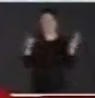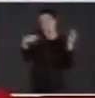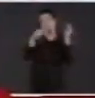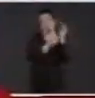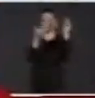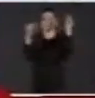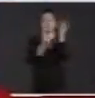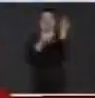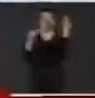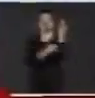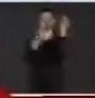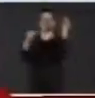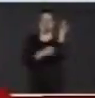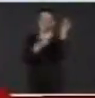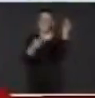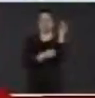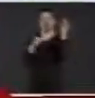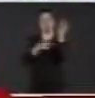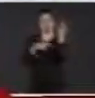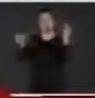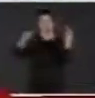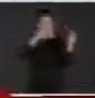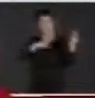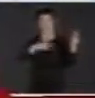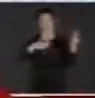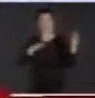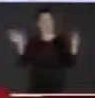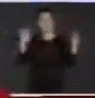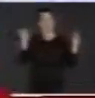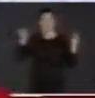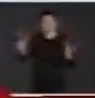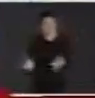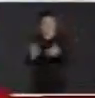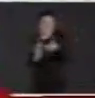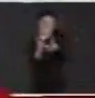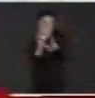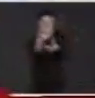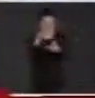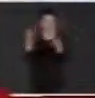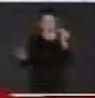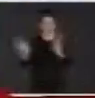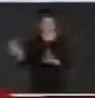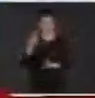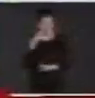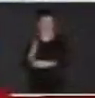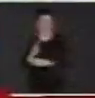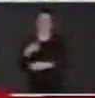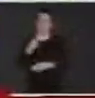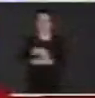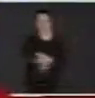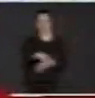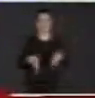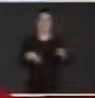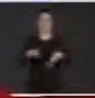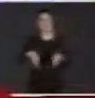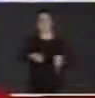Vudú, vudú de bueno, pórtate bien, si no, te juzgo en el bujero. Que paseo por la ciudad cargando